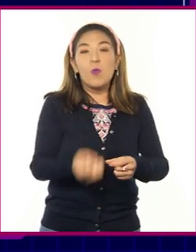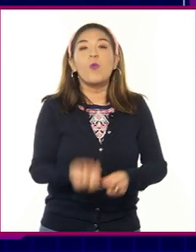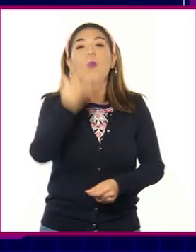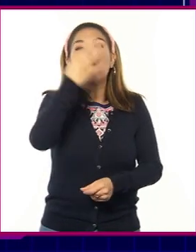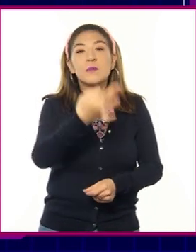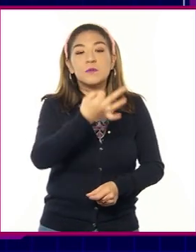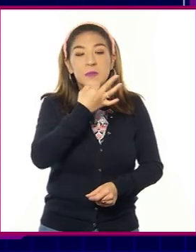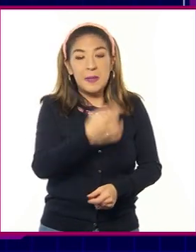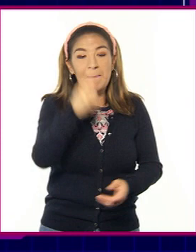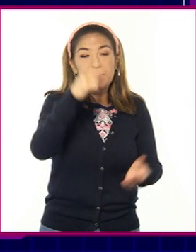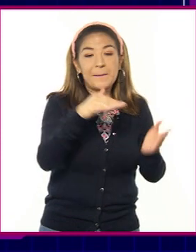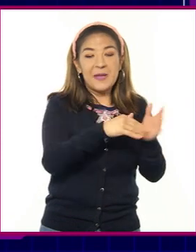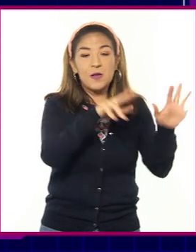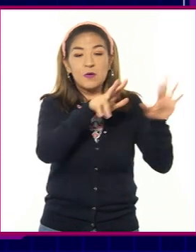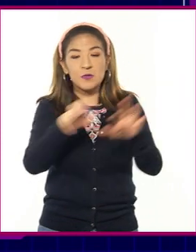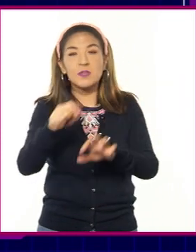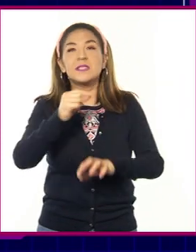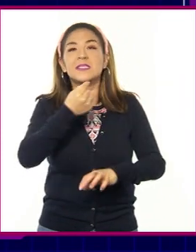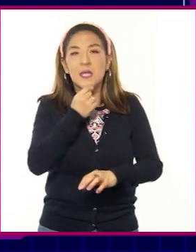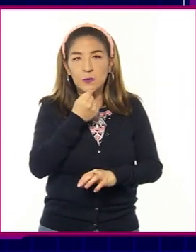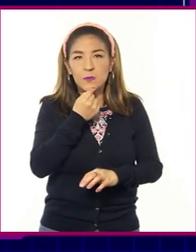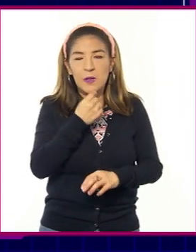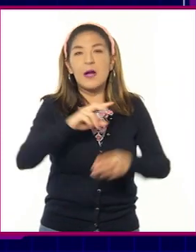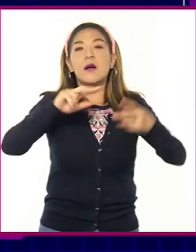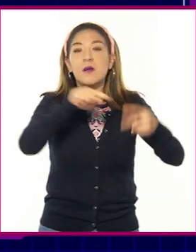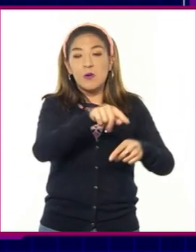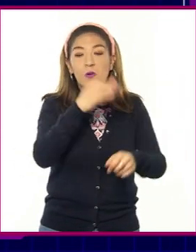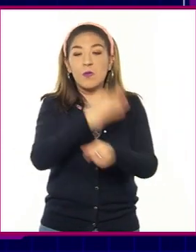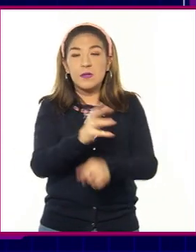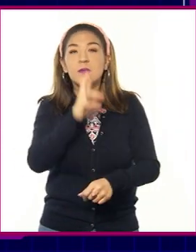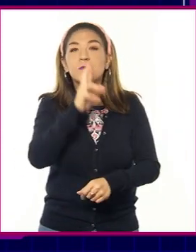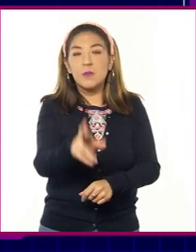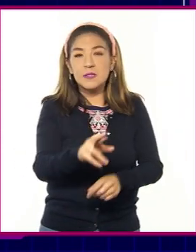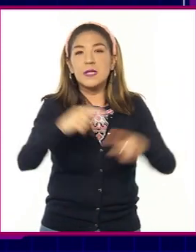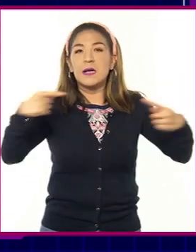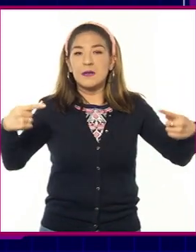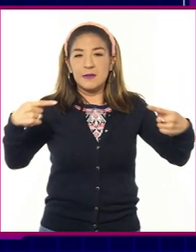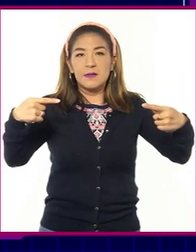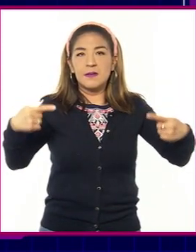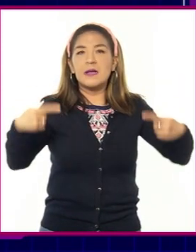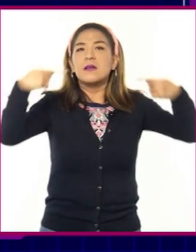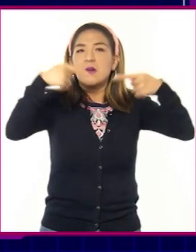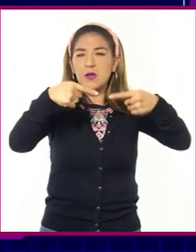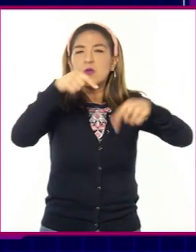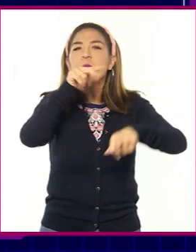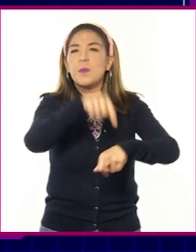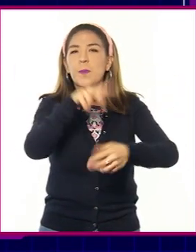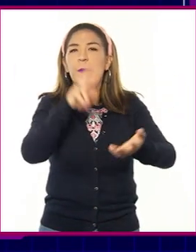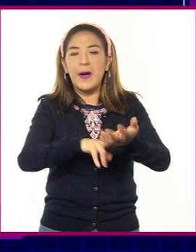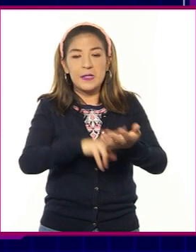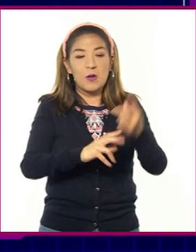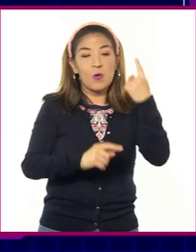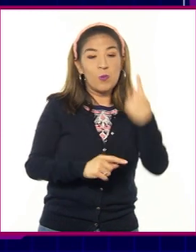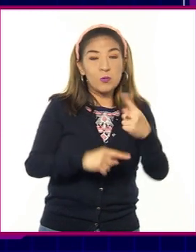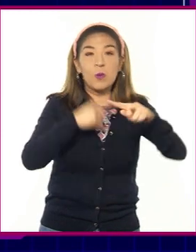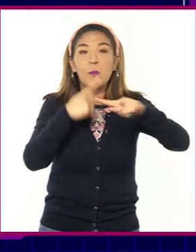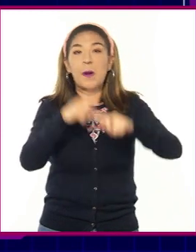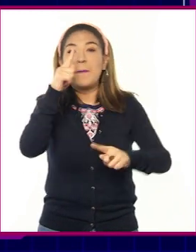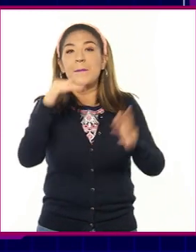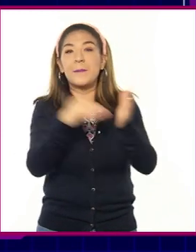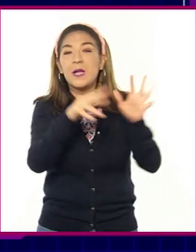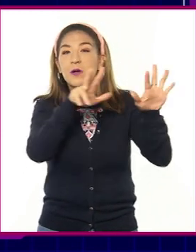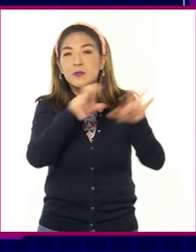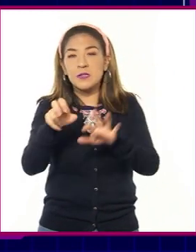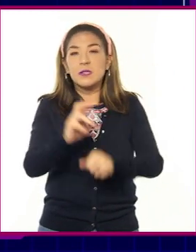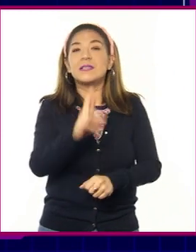son 1800 segundos. Al resolver esta proporción directa, multiplicamos 1 por 1800 y